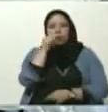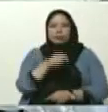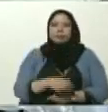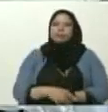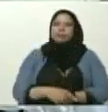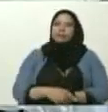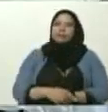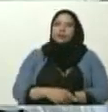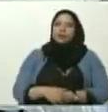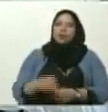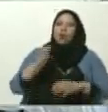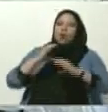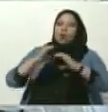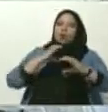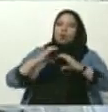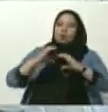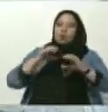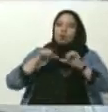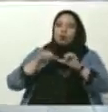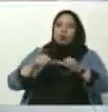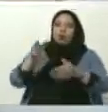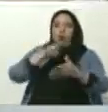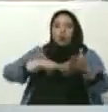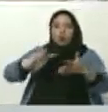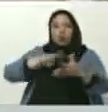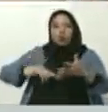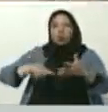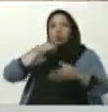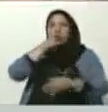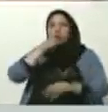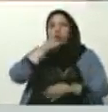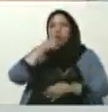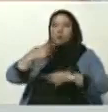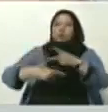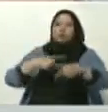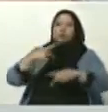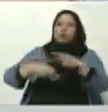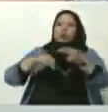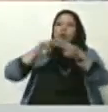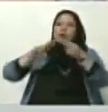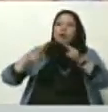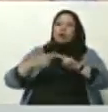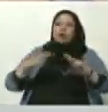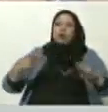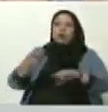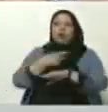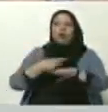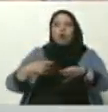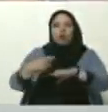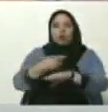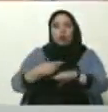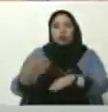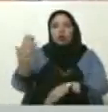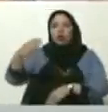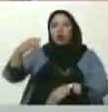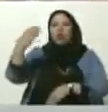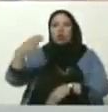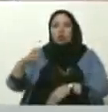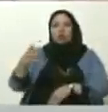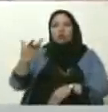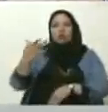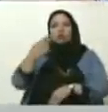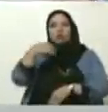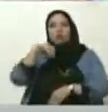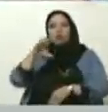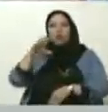A continuación, lectura del comunicado oficial de los garantes del proceso de paz entre el Gobierno de la República de Colombia y el